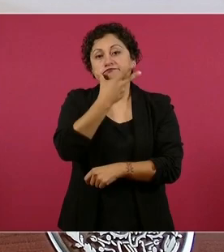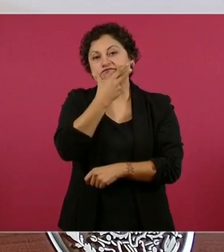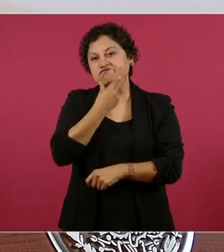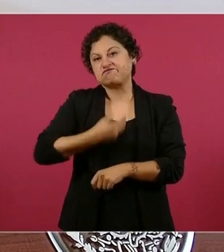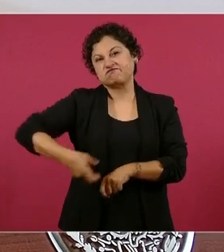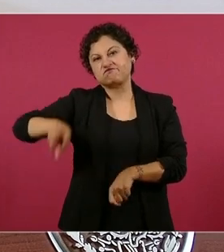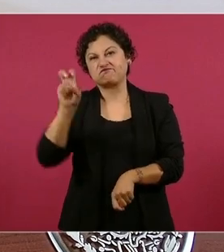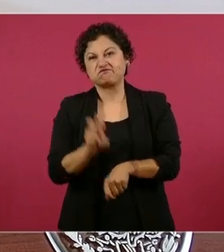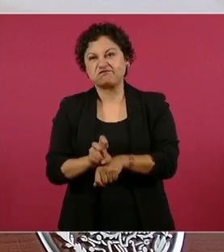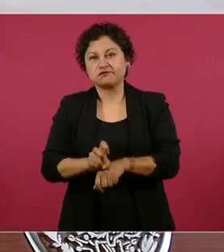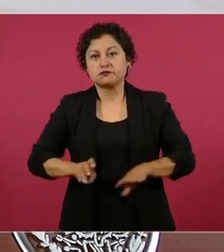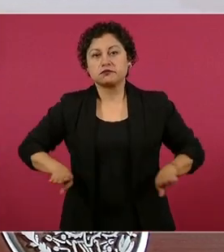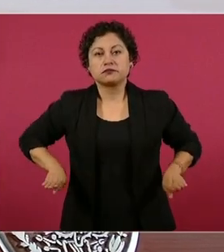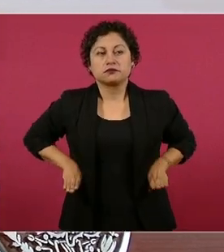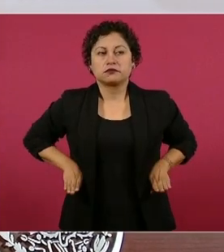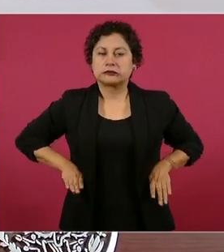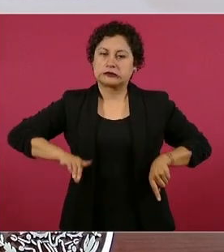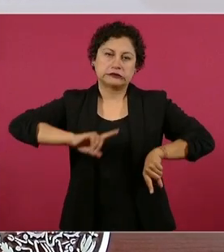y